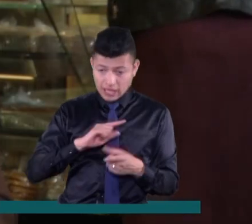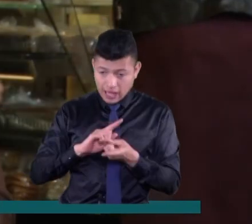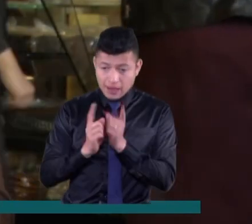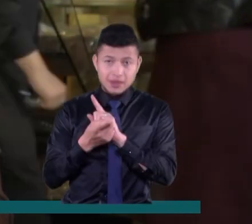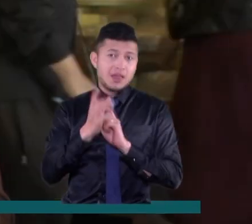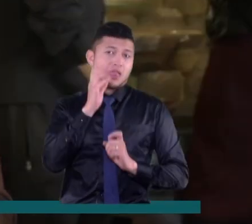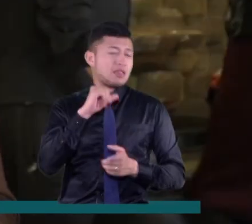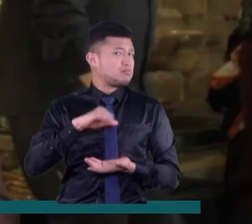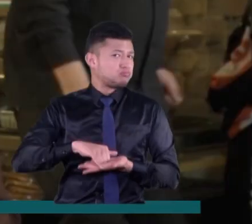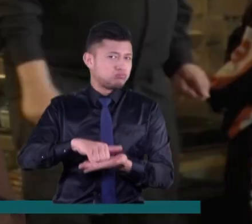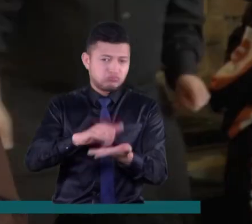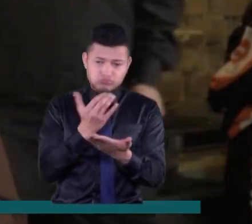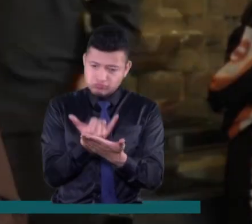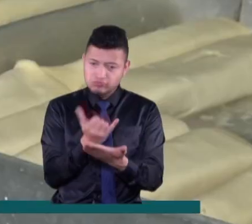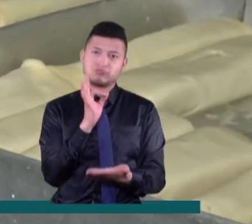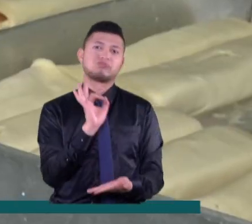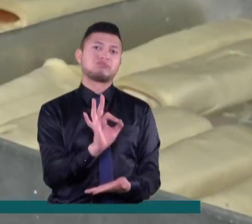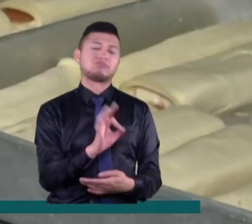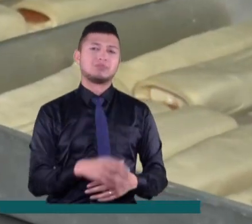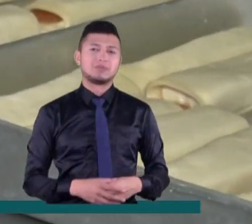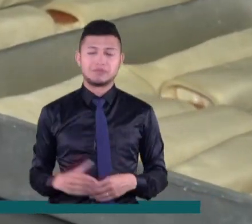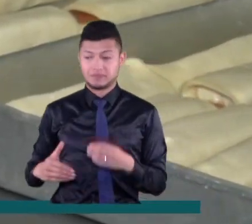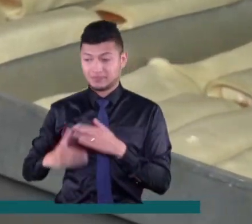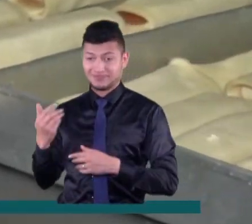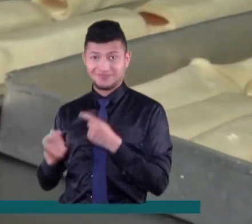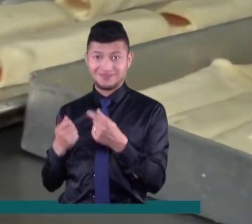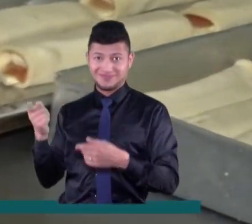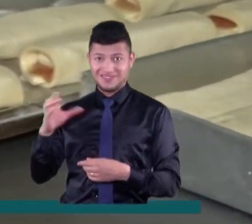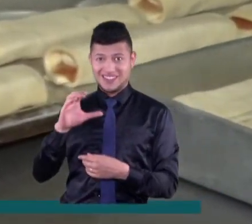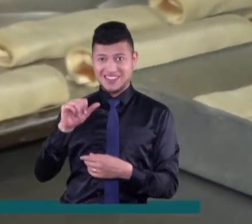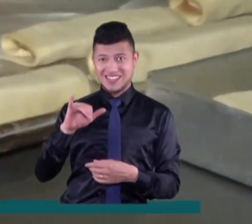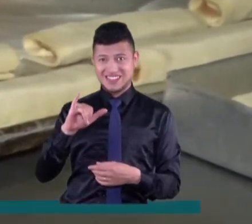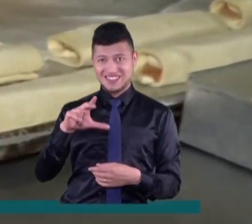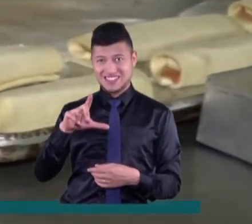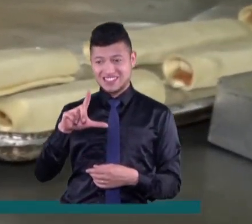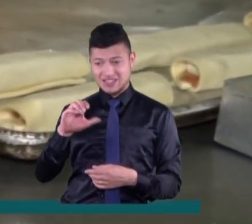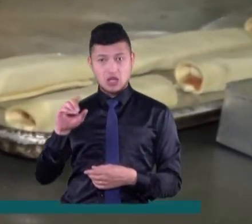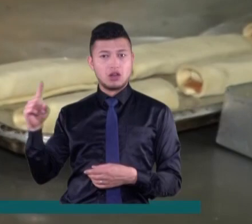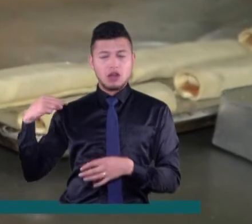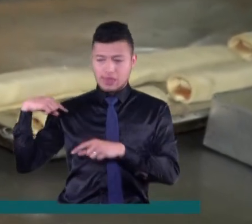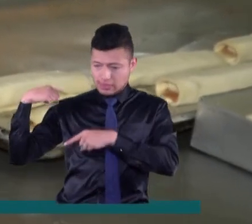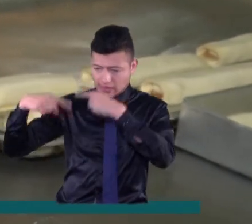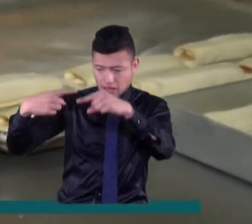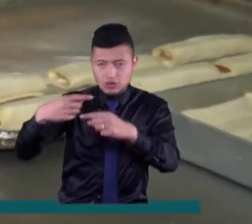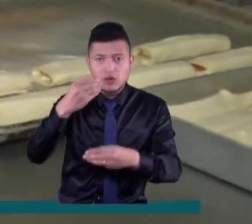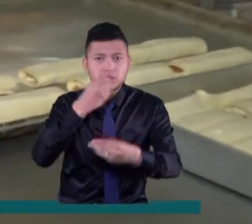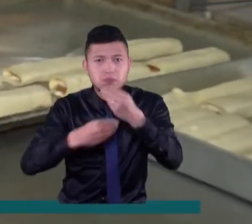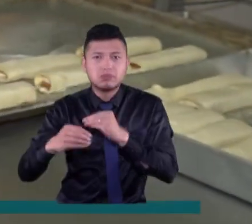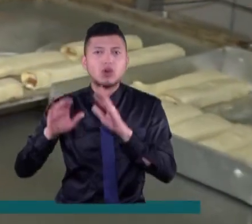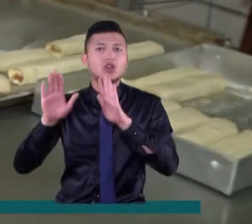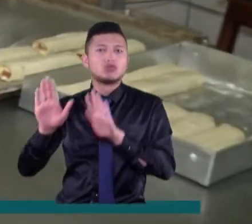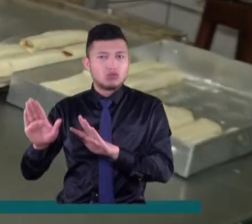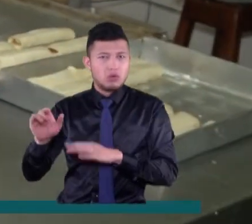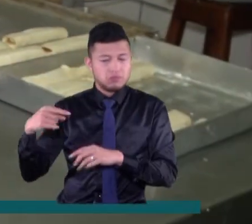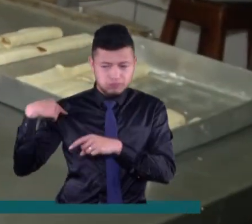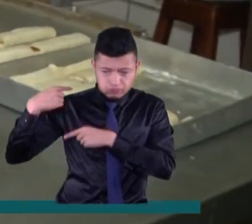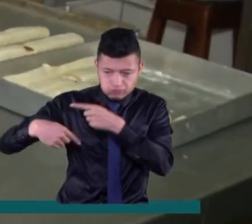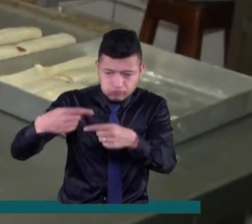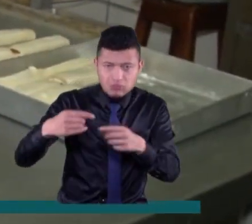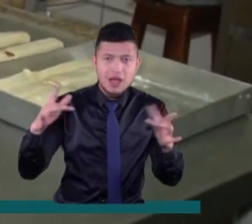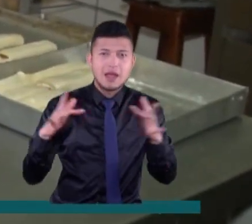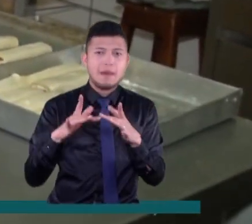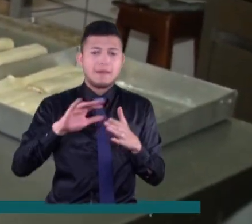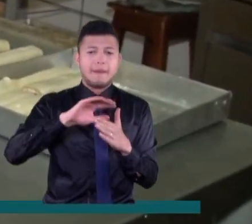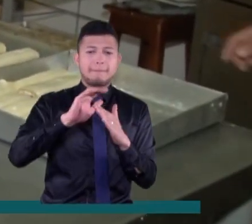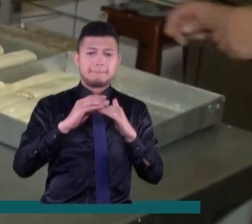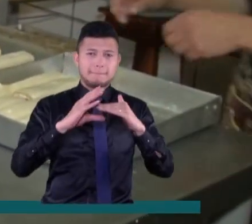hemos cambiado, sino siempre hemos dado ese punto. El emprendimiento de Camilo no solo rescata las tradiciones de alimentos tan tradicionales